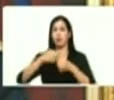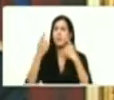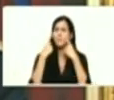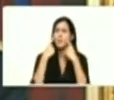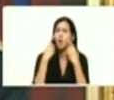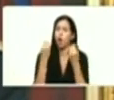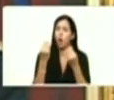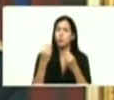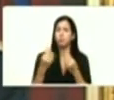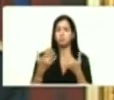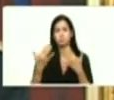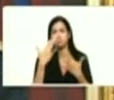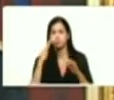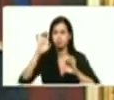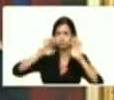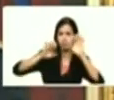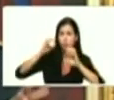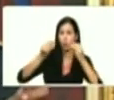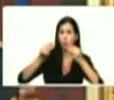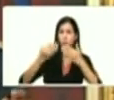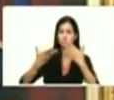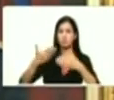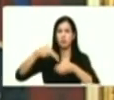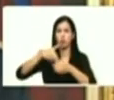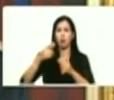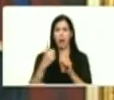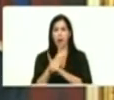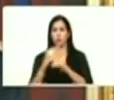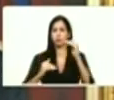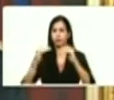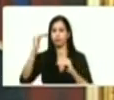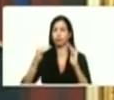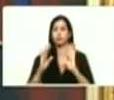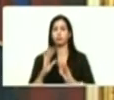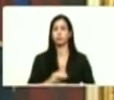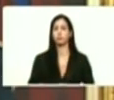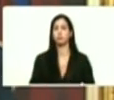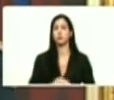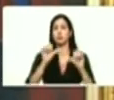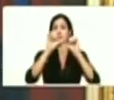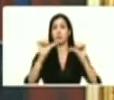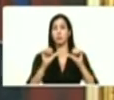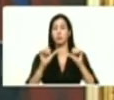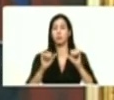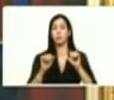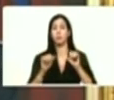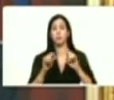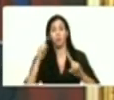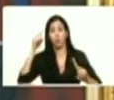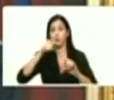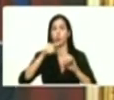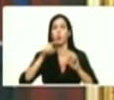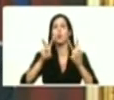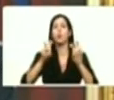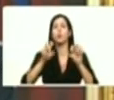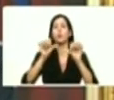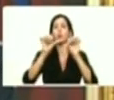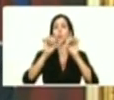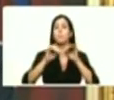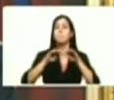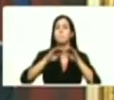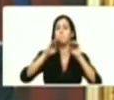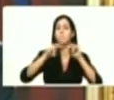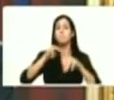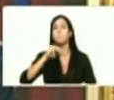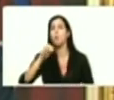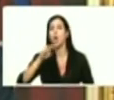se comporta y cómo lo vamos logrando es un sistema para el nuevo modelo económico que están haciendo ya el sistema no